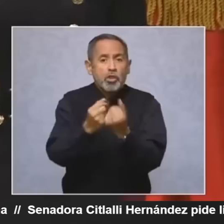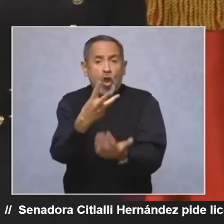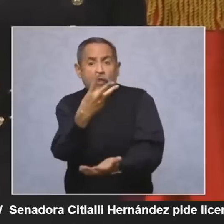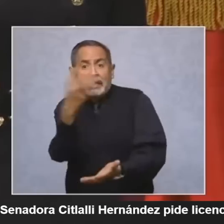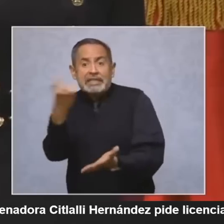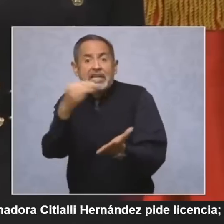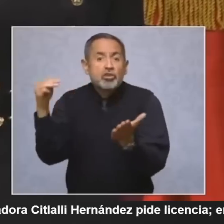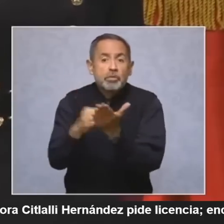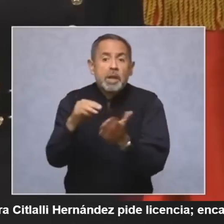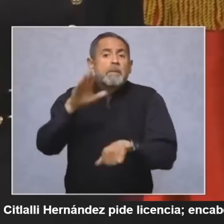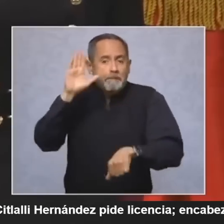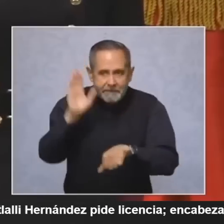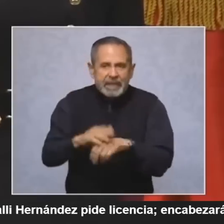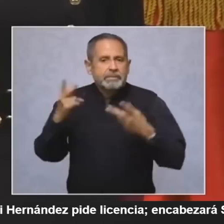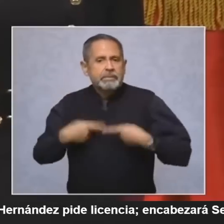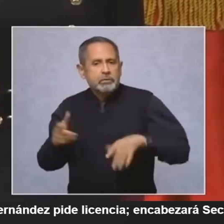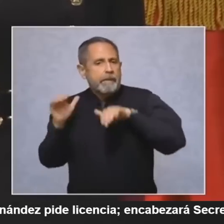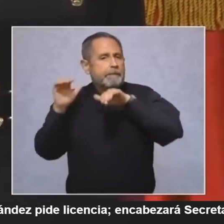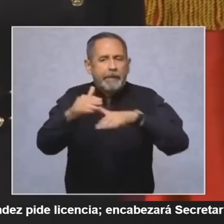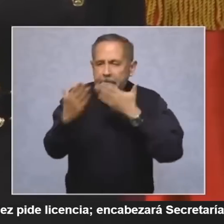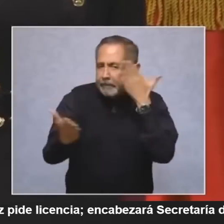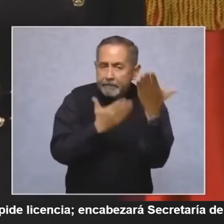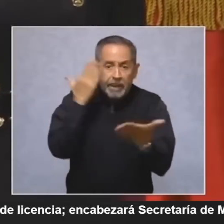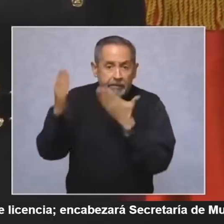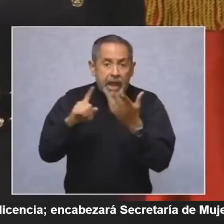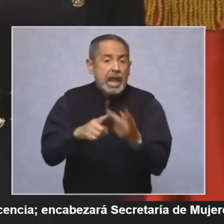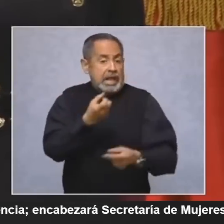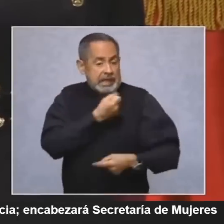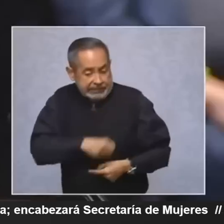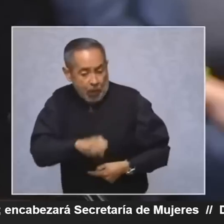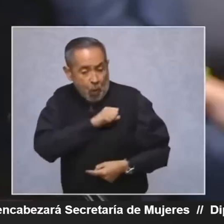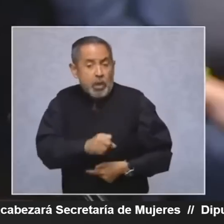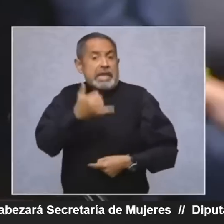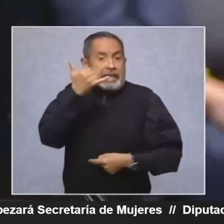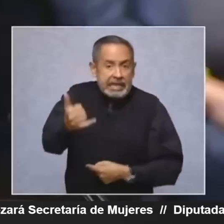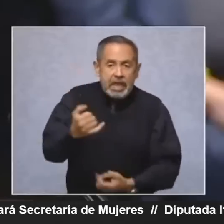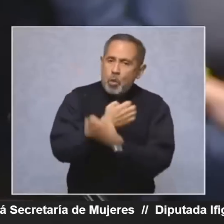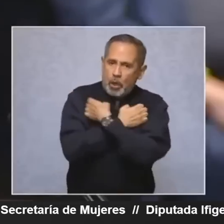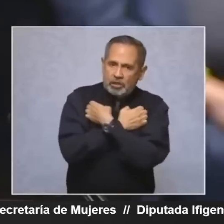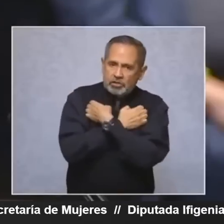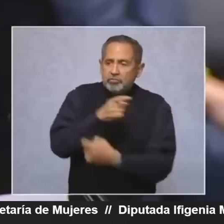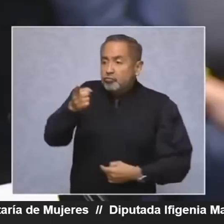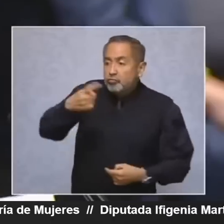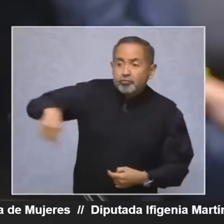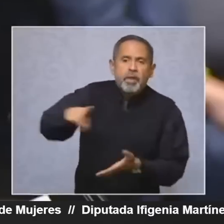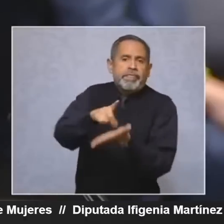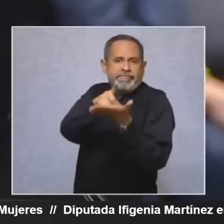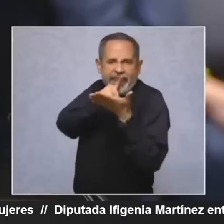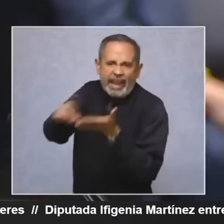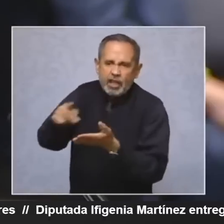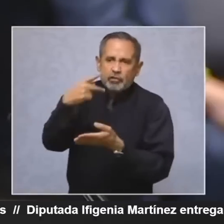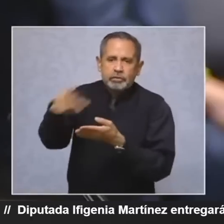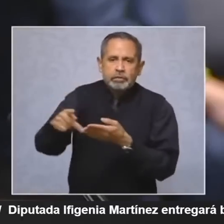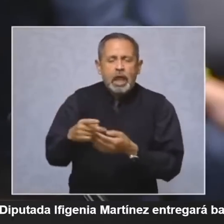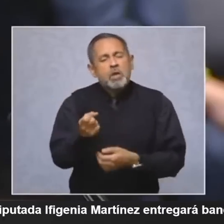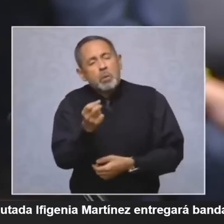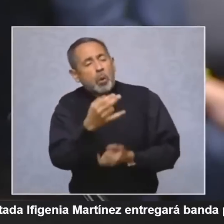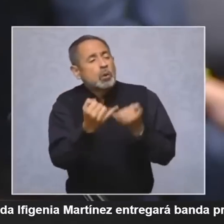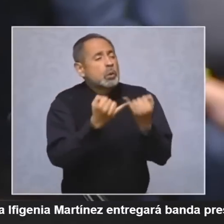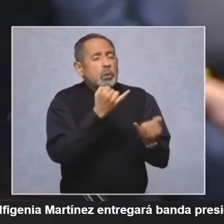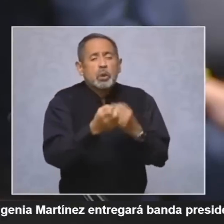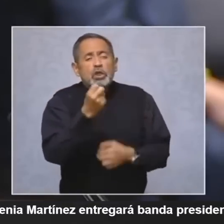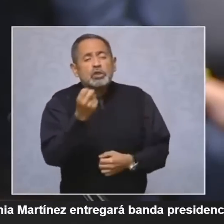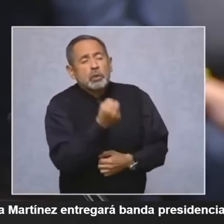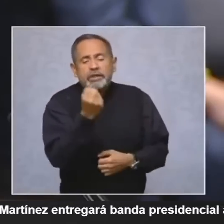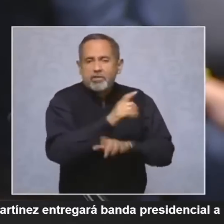300,000 espacios más. La salud y la educación son derechos del pueblo de México, no son privilegios